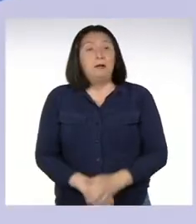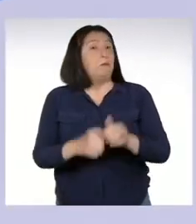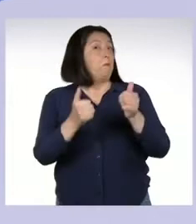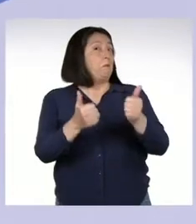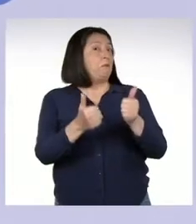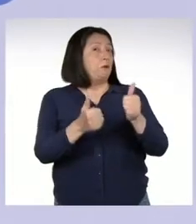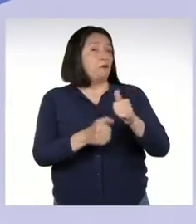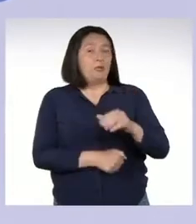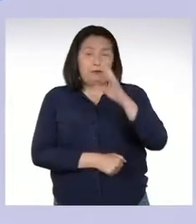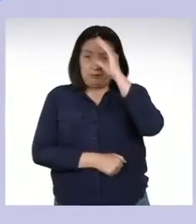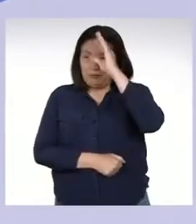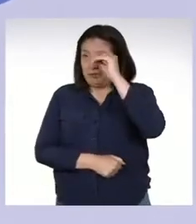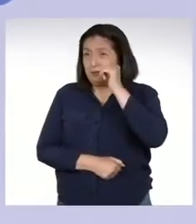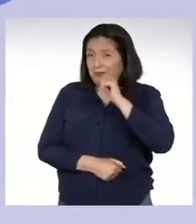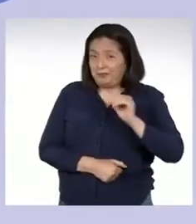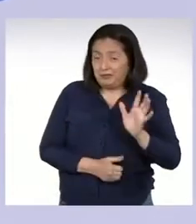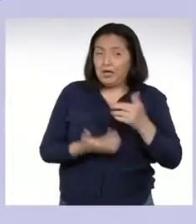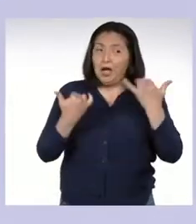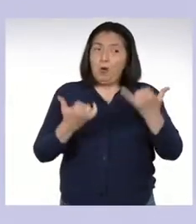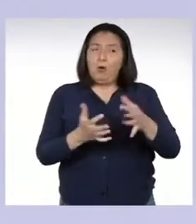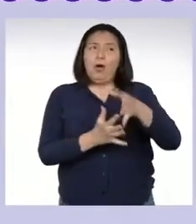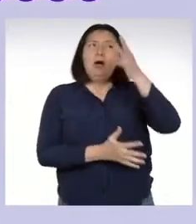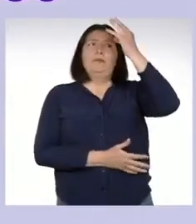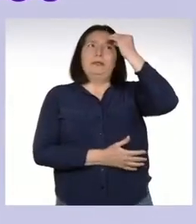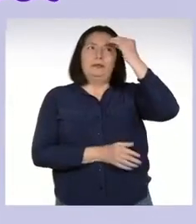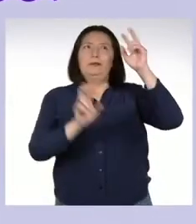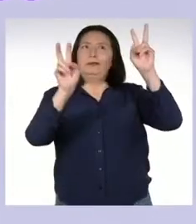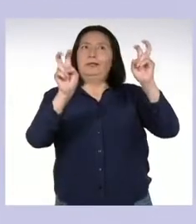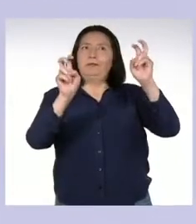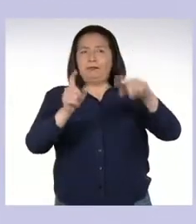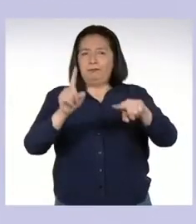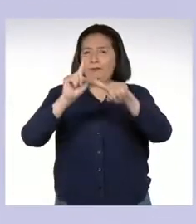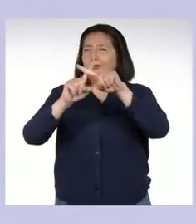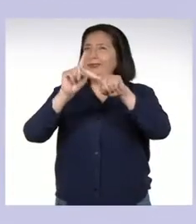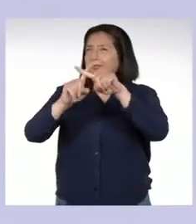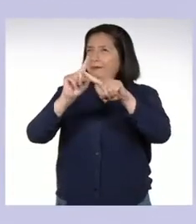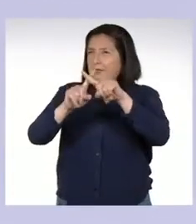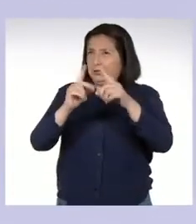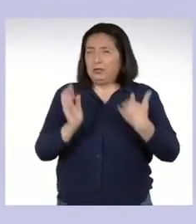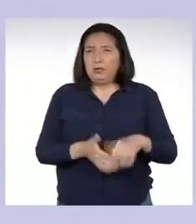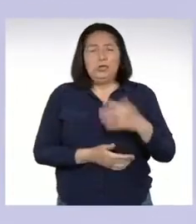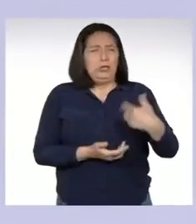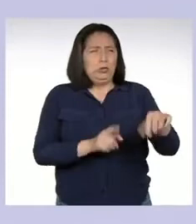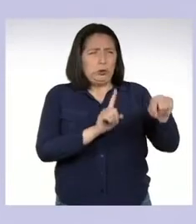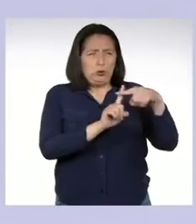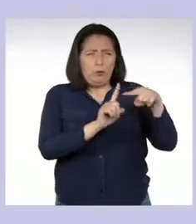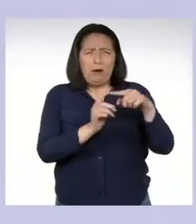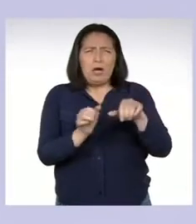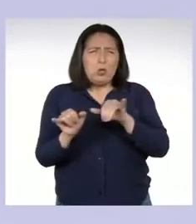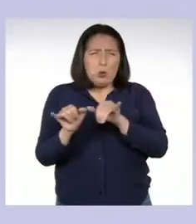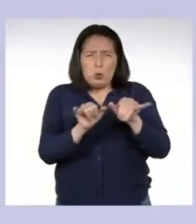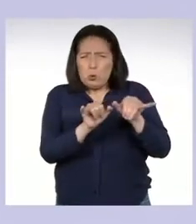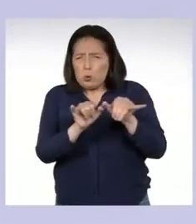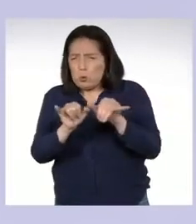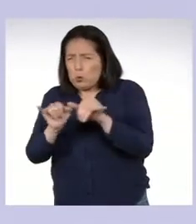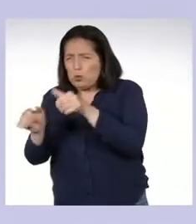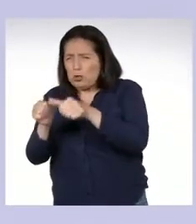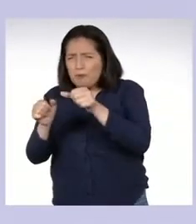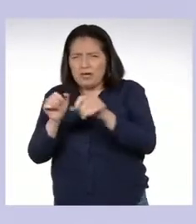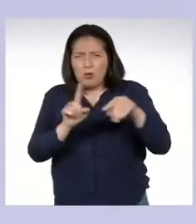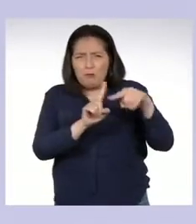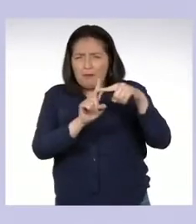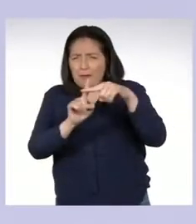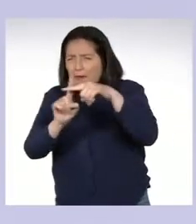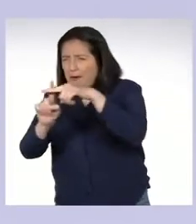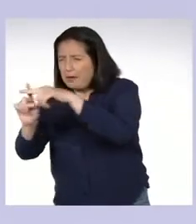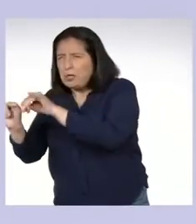Muy bien, chicas y chicos, el día de hoy hemos aprendido sobre la multiplicación. Si tenemos que sumar el mismo número varias veces,